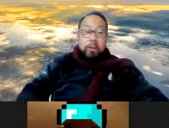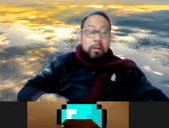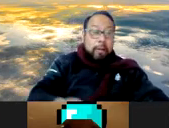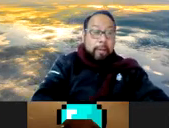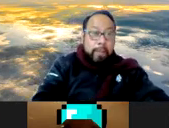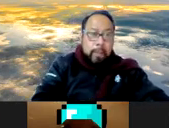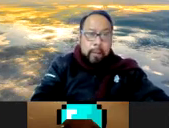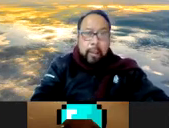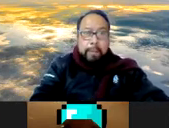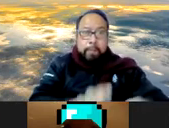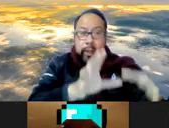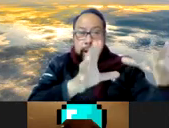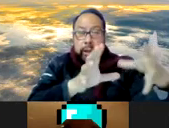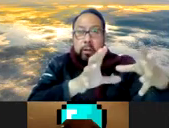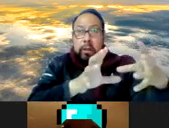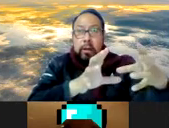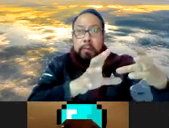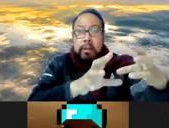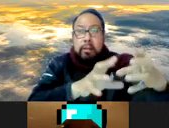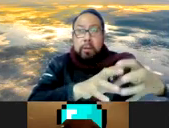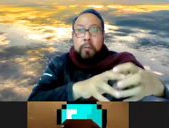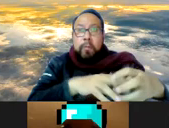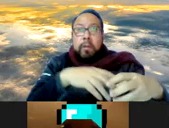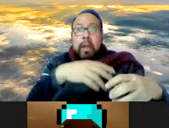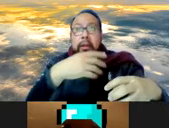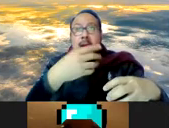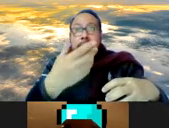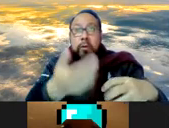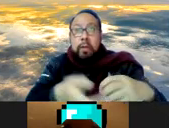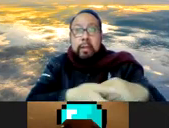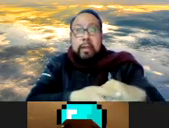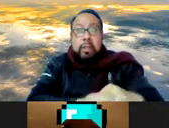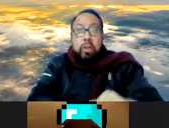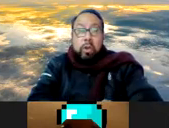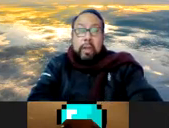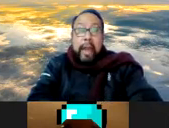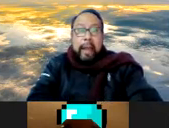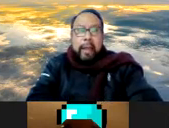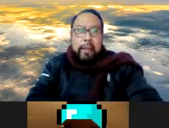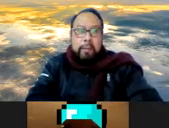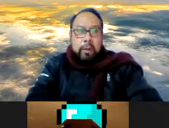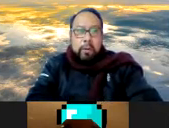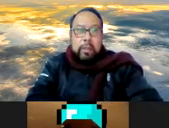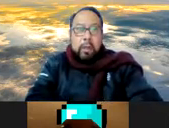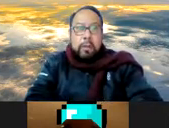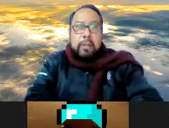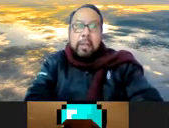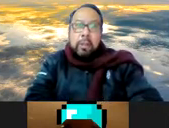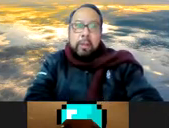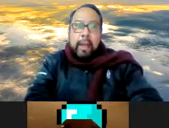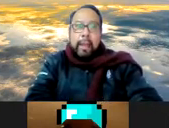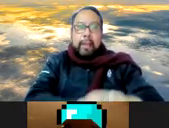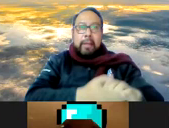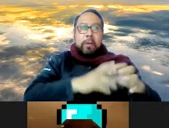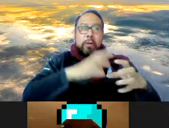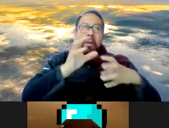postdoctorado, que era lo que yo decía yo al principio. Hacemos escritos académicos y los